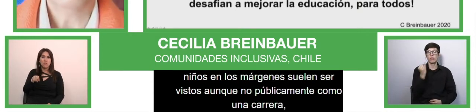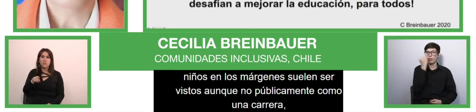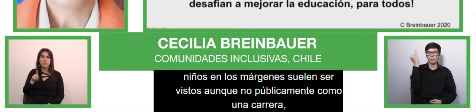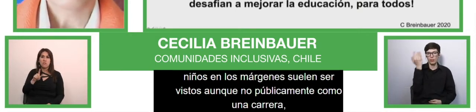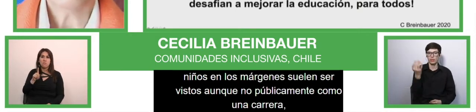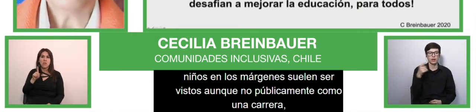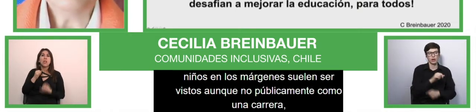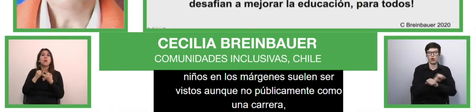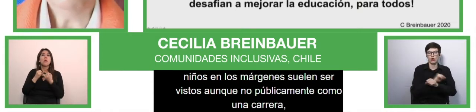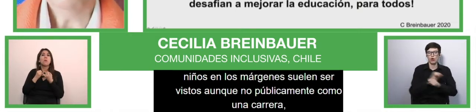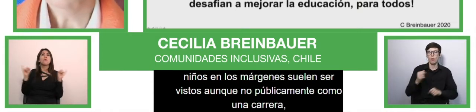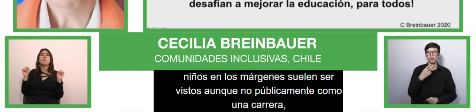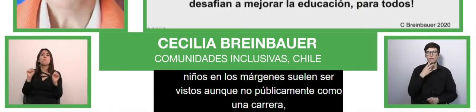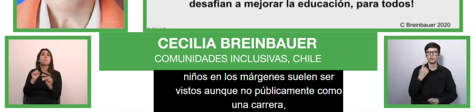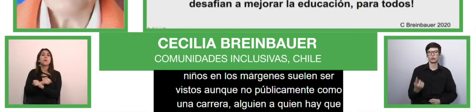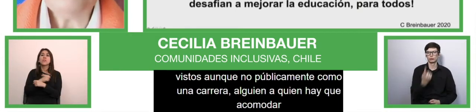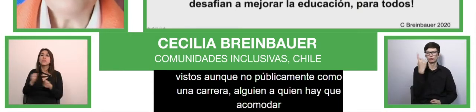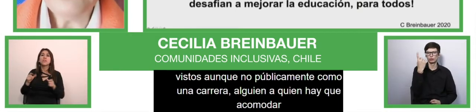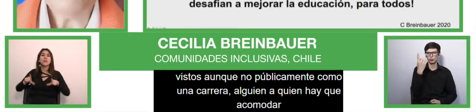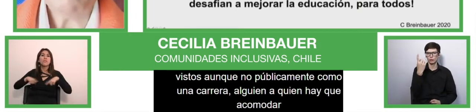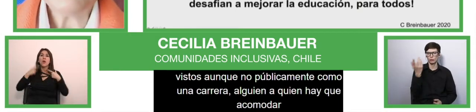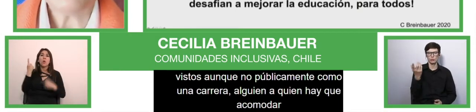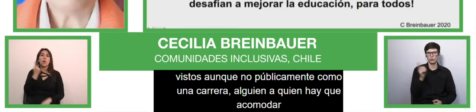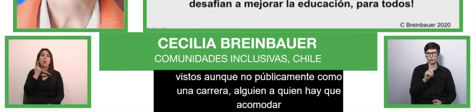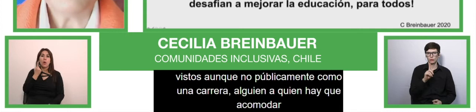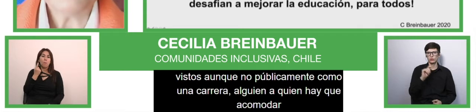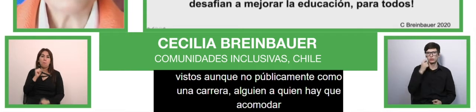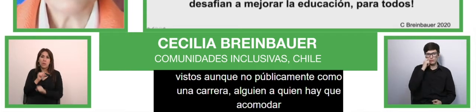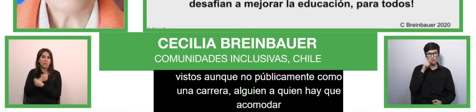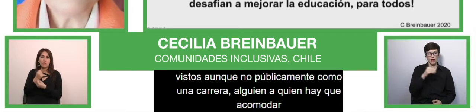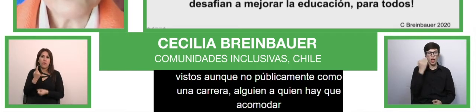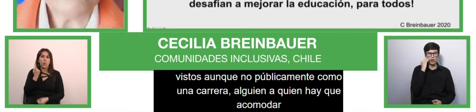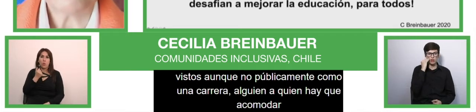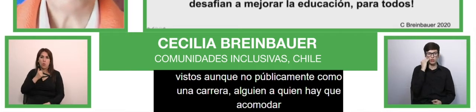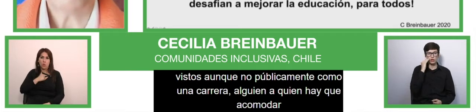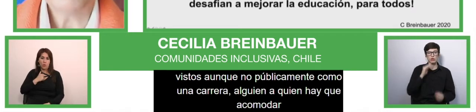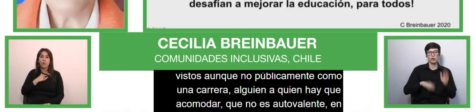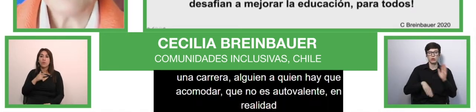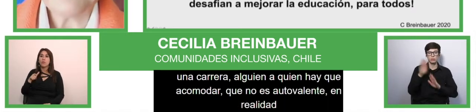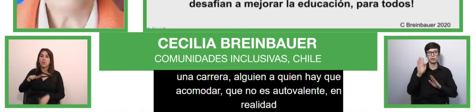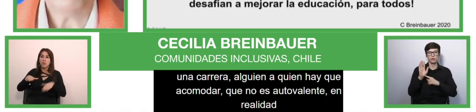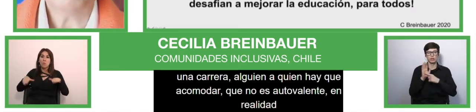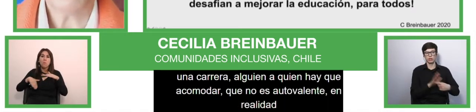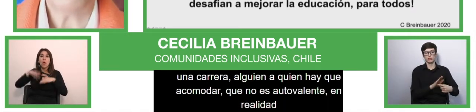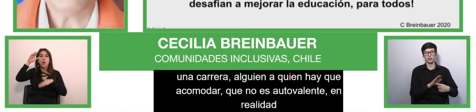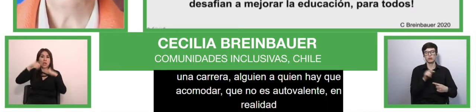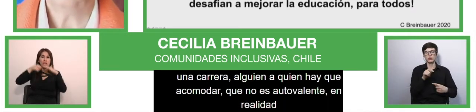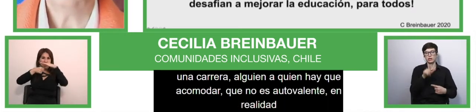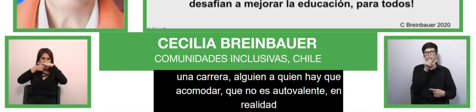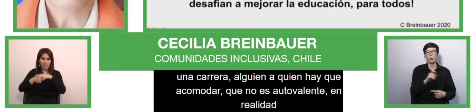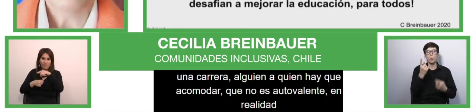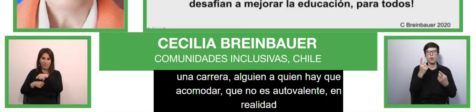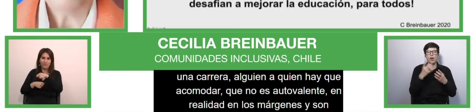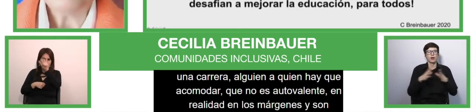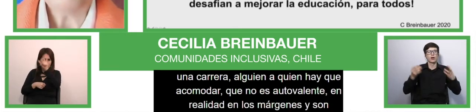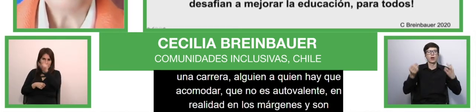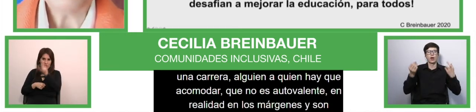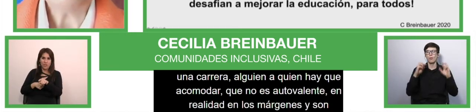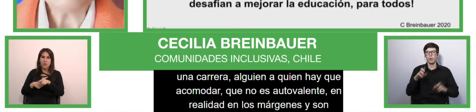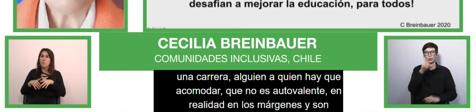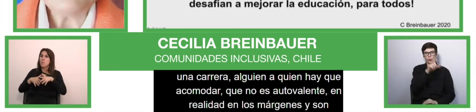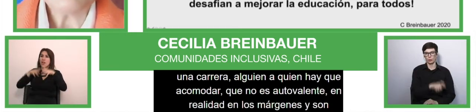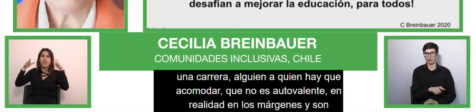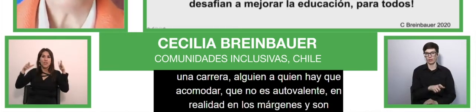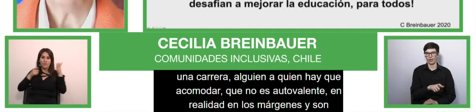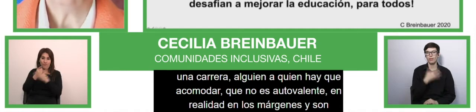valiente en realidad los niños a los márgenes pueden ser y son una gran oportunidad nos